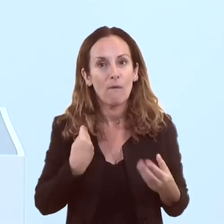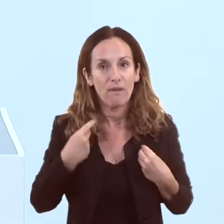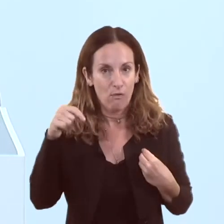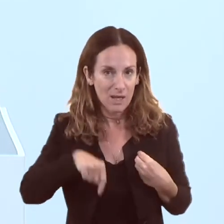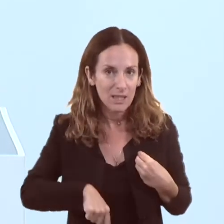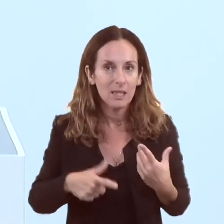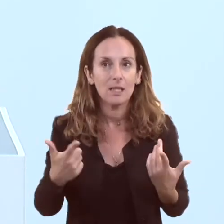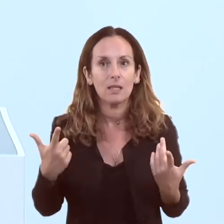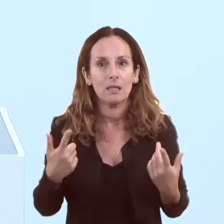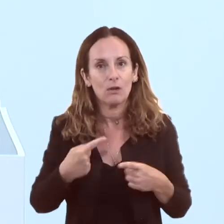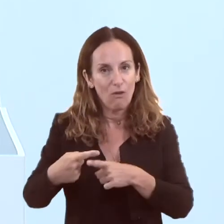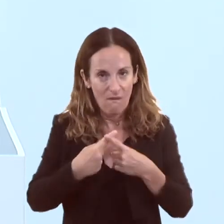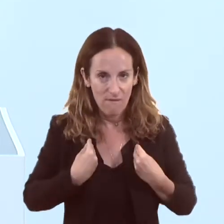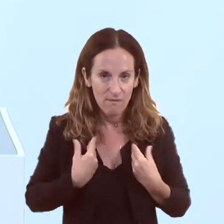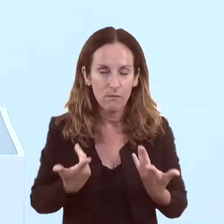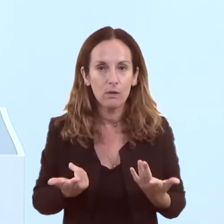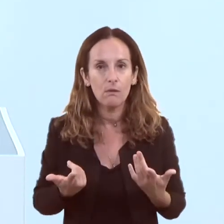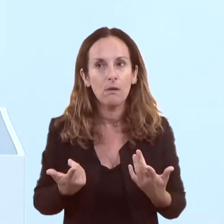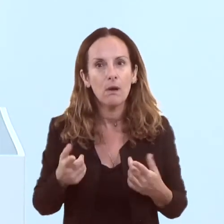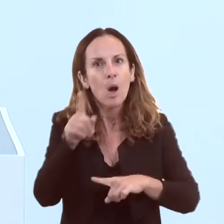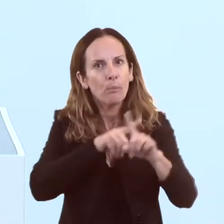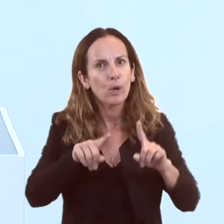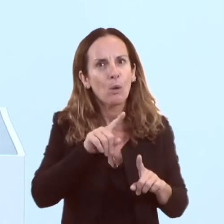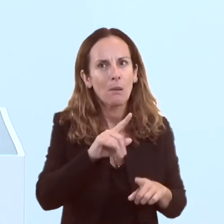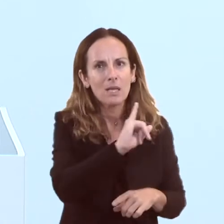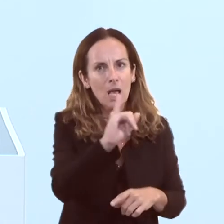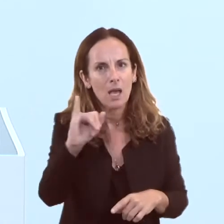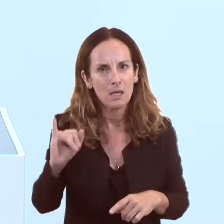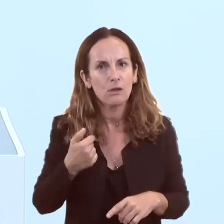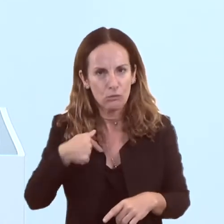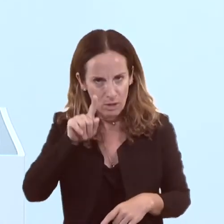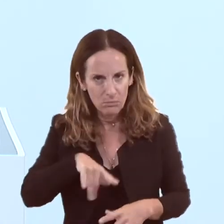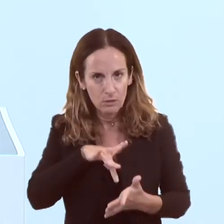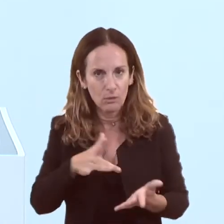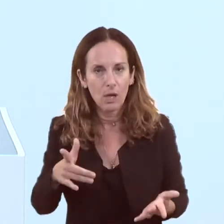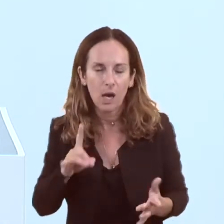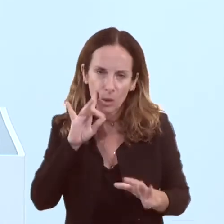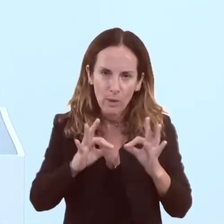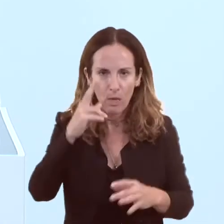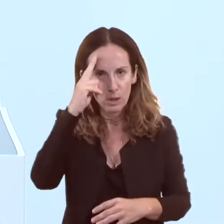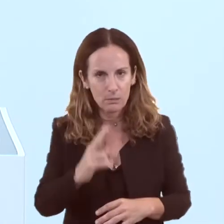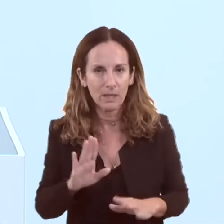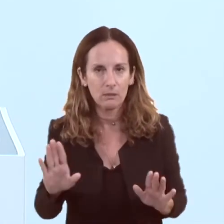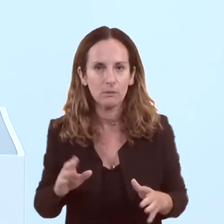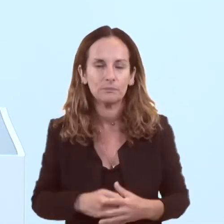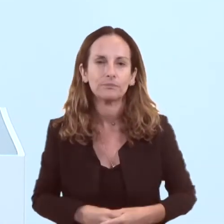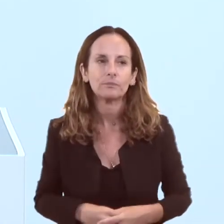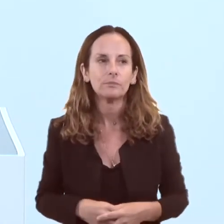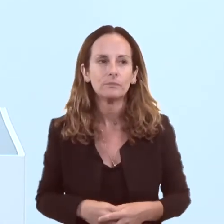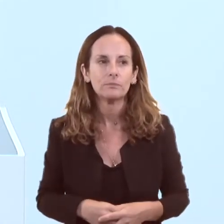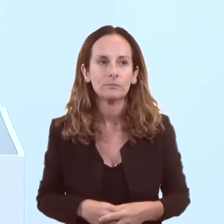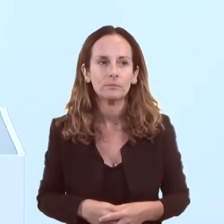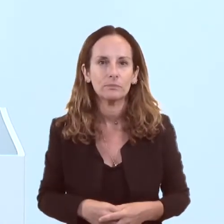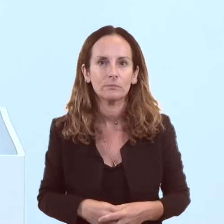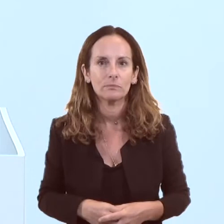con vosotros pues tenemos que compartir los problemas y ser cautos con ellos y estar pendientes de